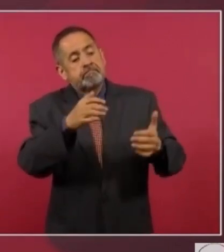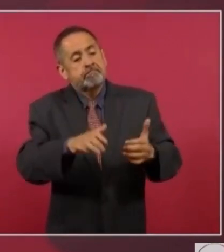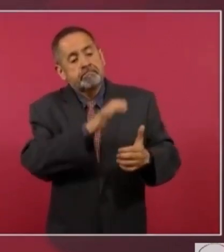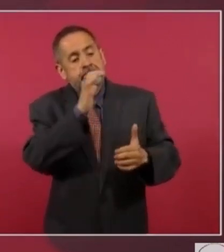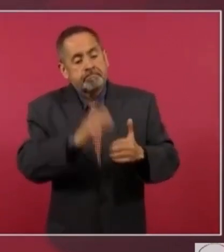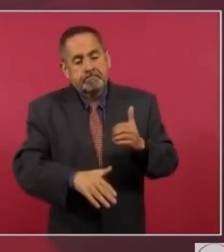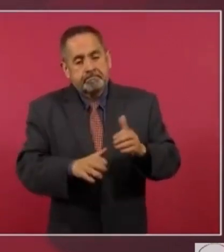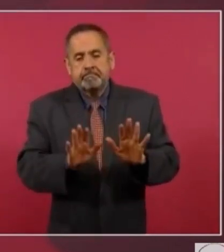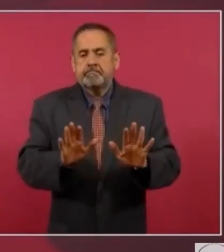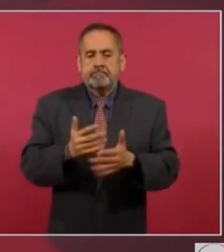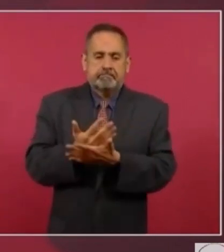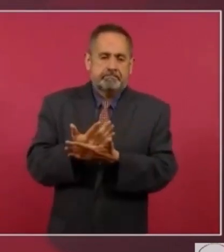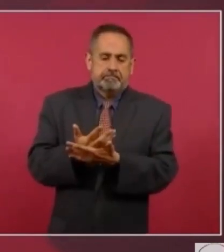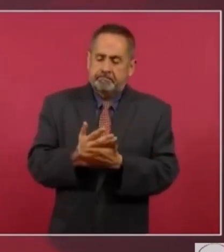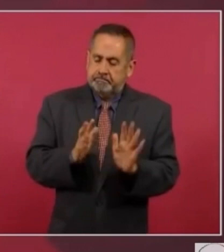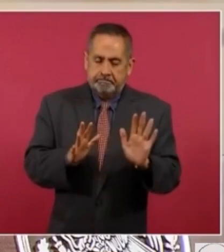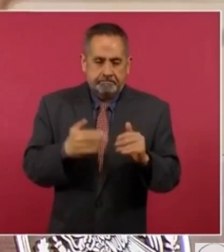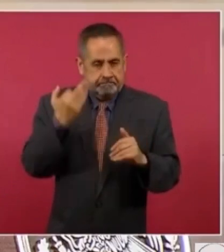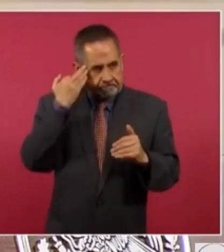Todavía